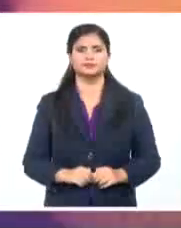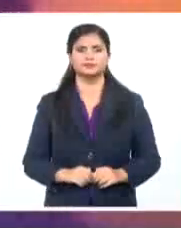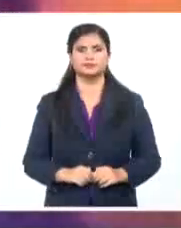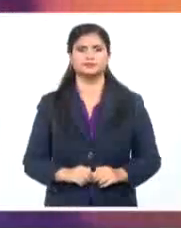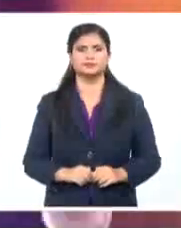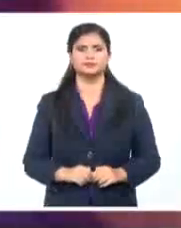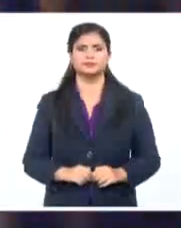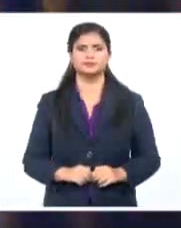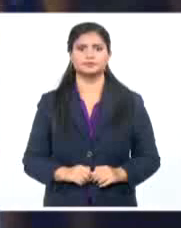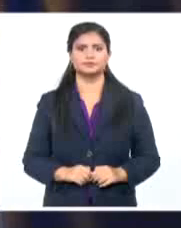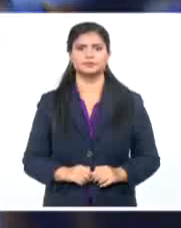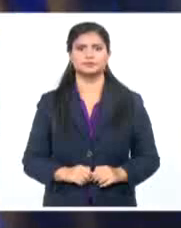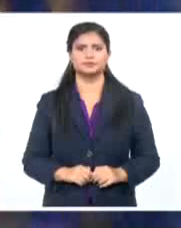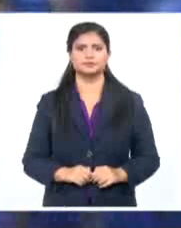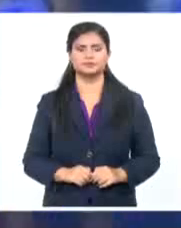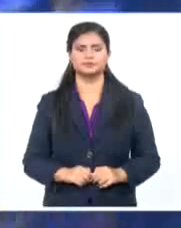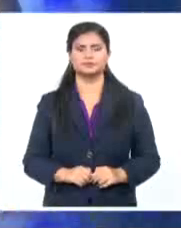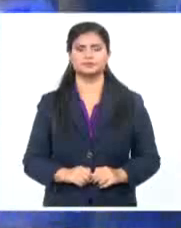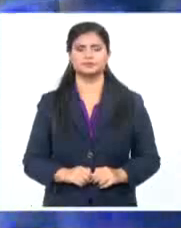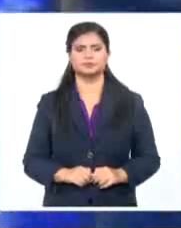la dificultad